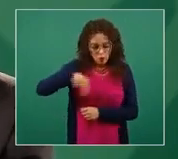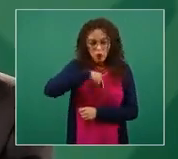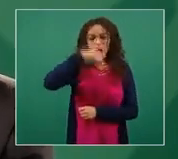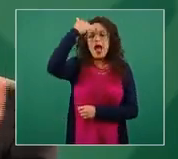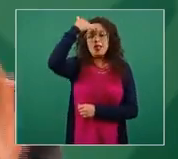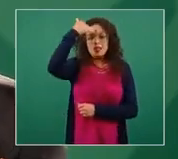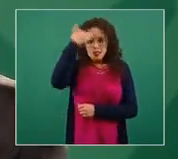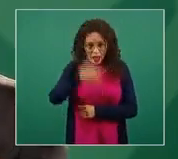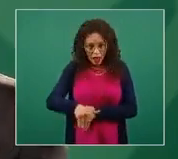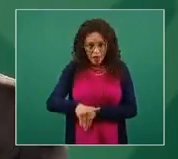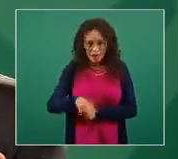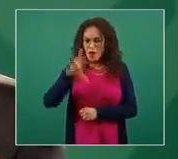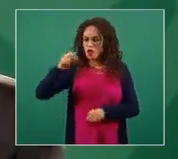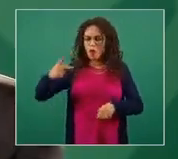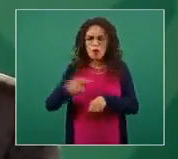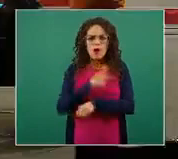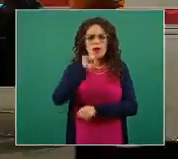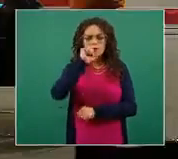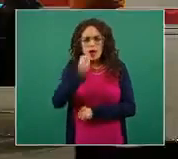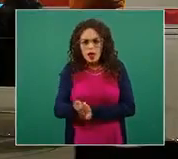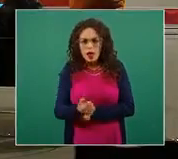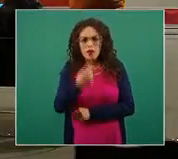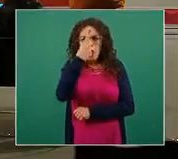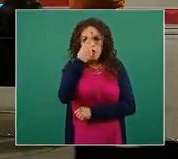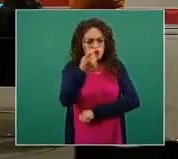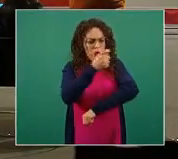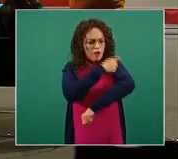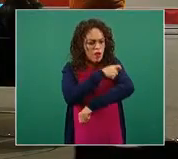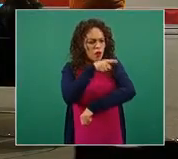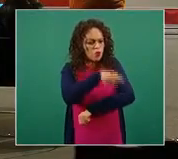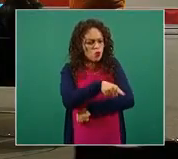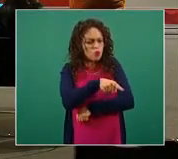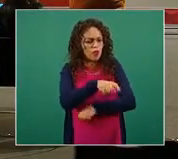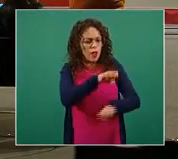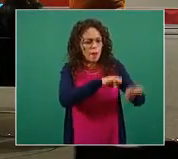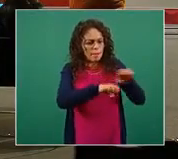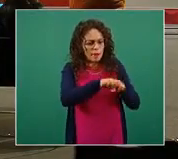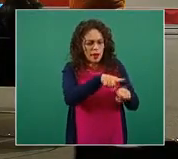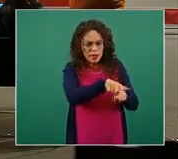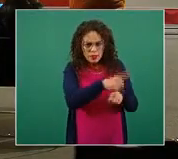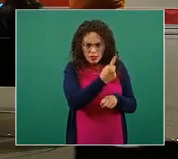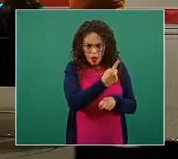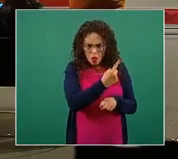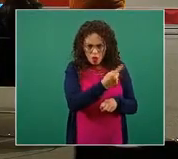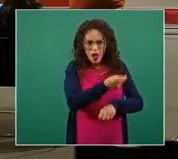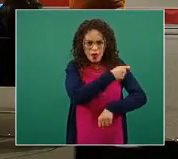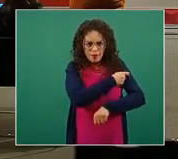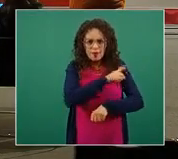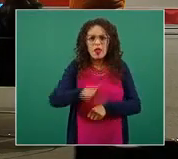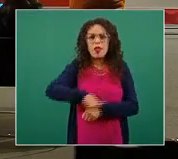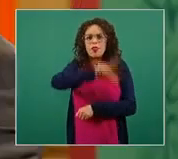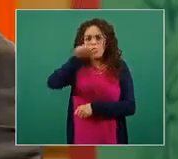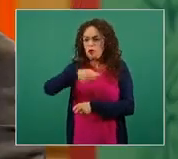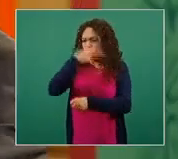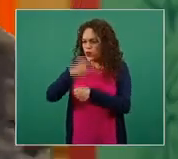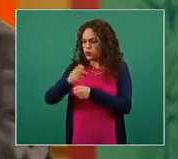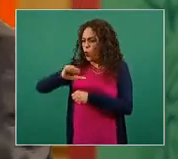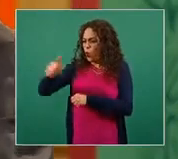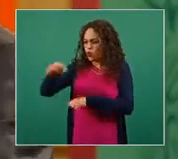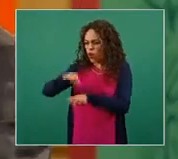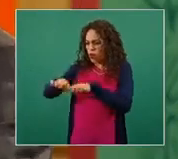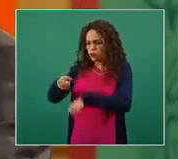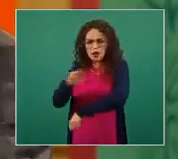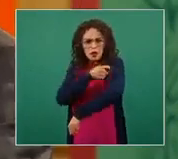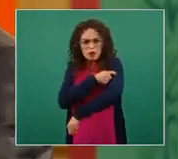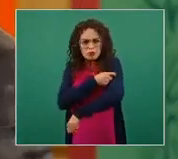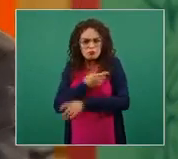le pongan una dosis de una vacuna y otra dosis de otra vacuna, que actúan por mecanismos diferentes. Pero